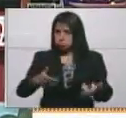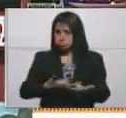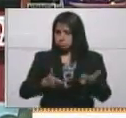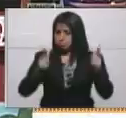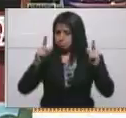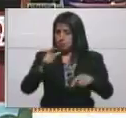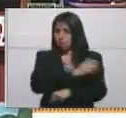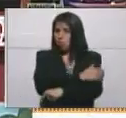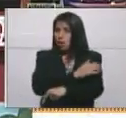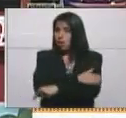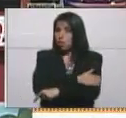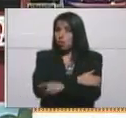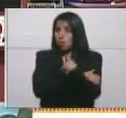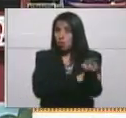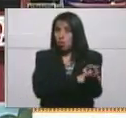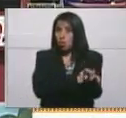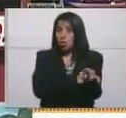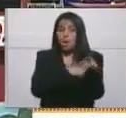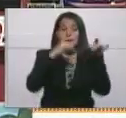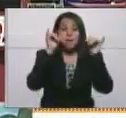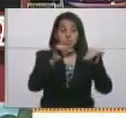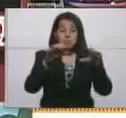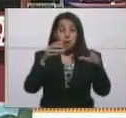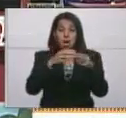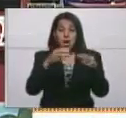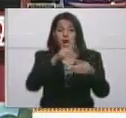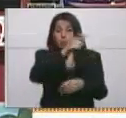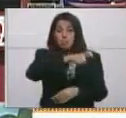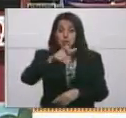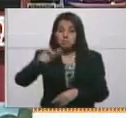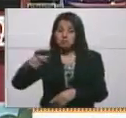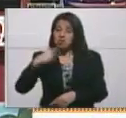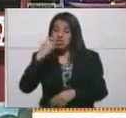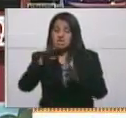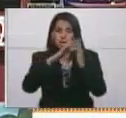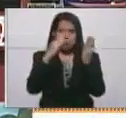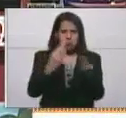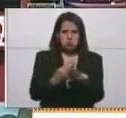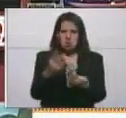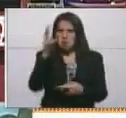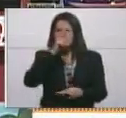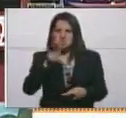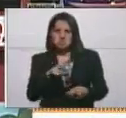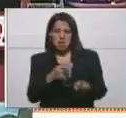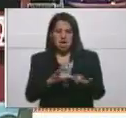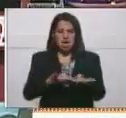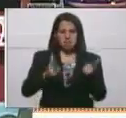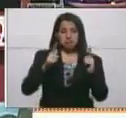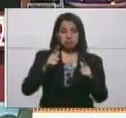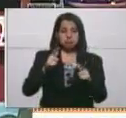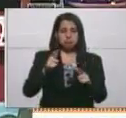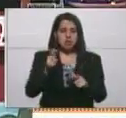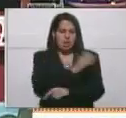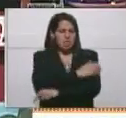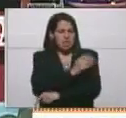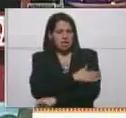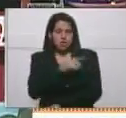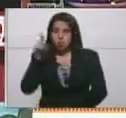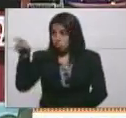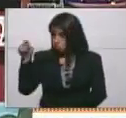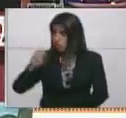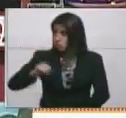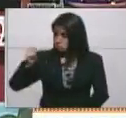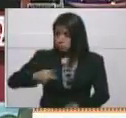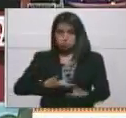y esa misma gente en el mundo decían que Venezuela tiene que permitir a la derecha, y usted no solo lo permitió, sino